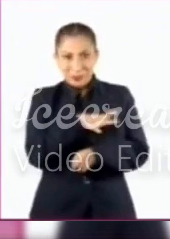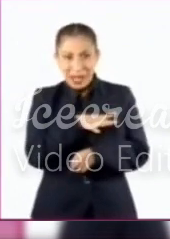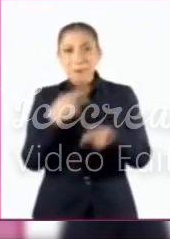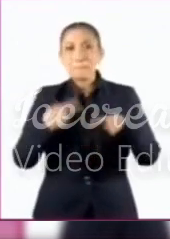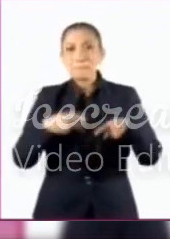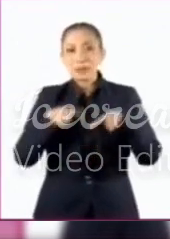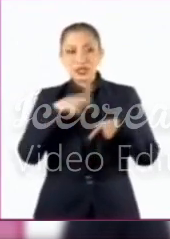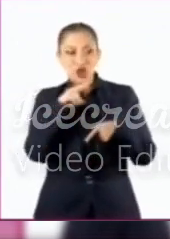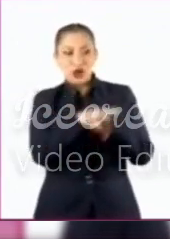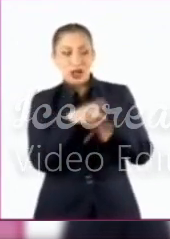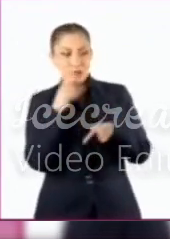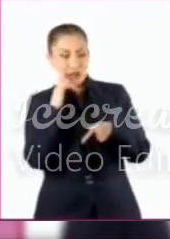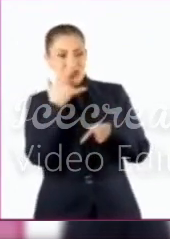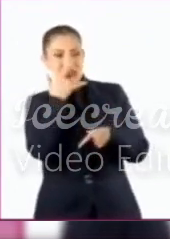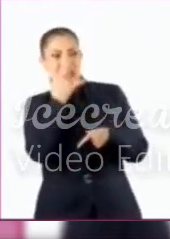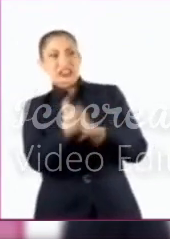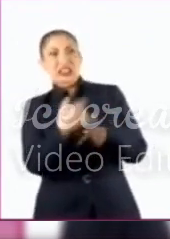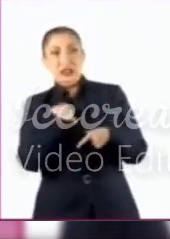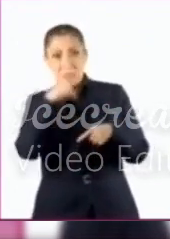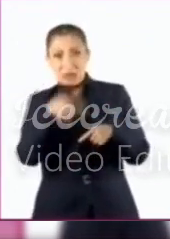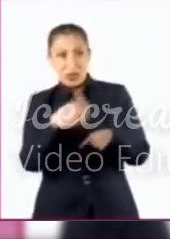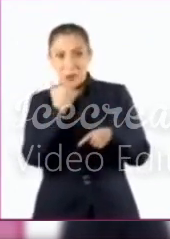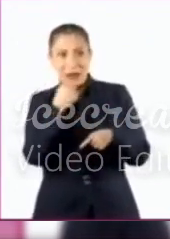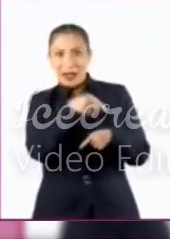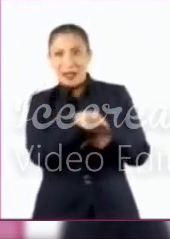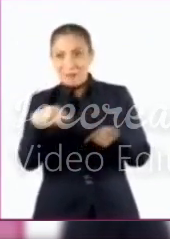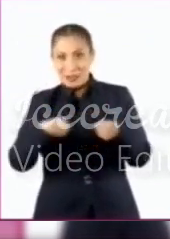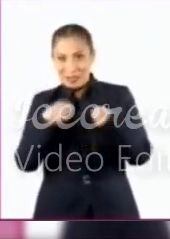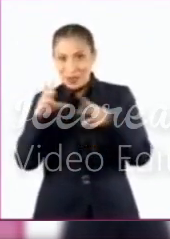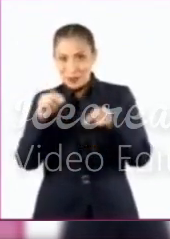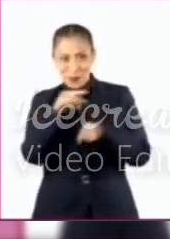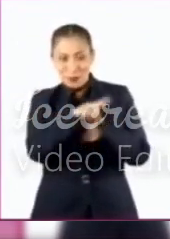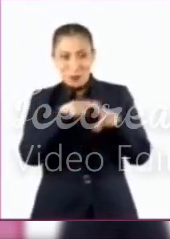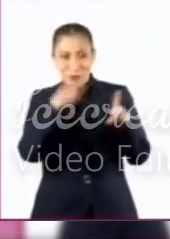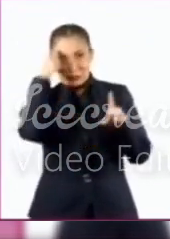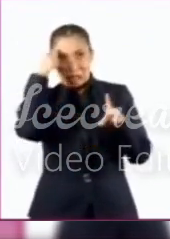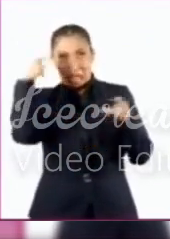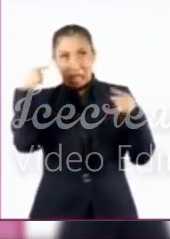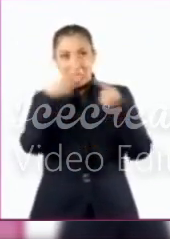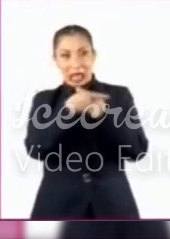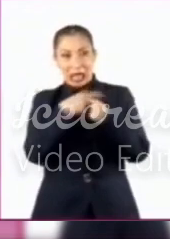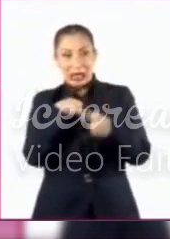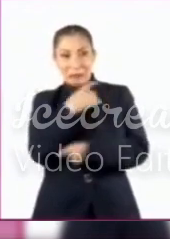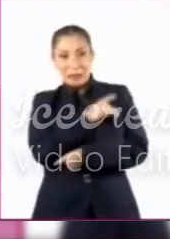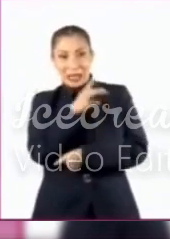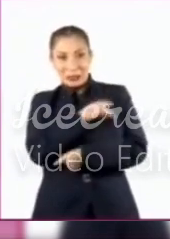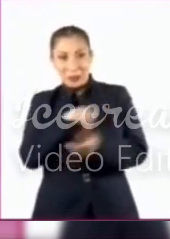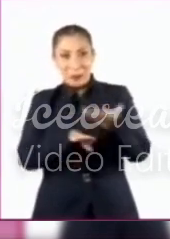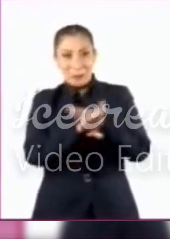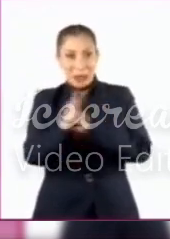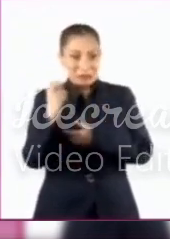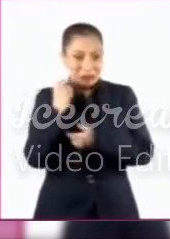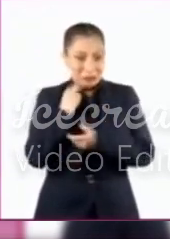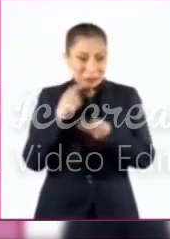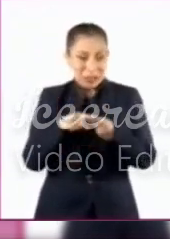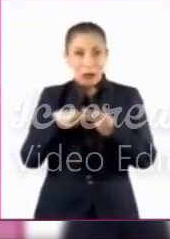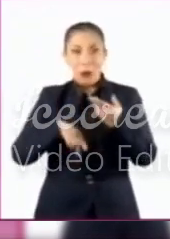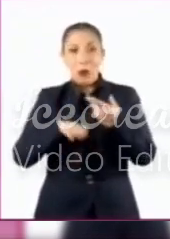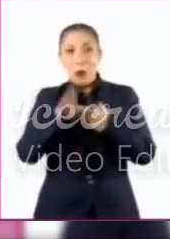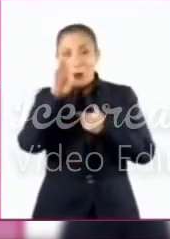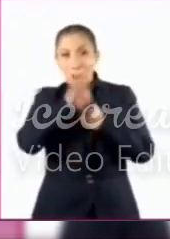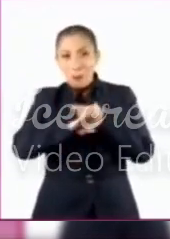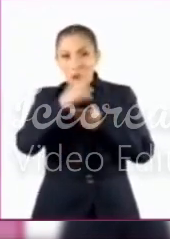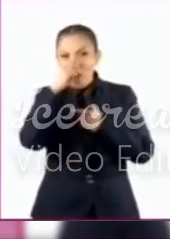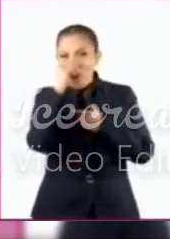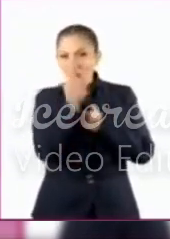Hay personajes o seres irreales, con aspectos que crean miedo en la mente humana. Fantasmas, vampiros, brujas